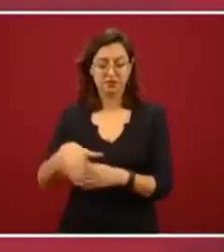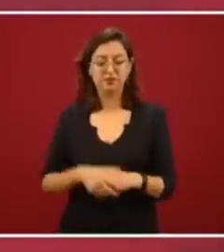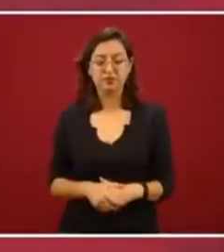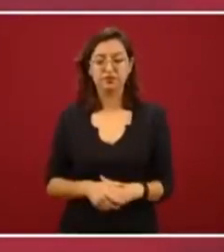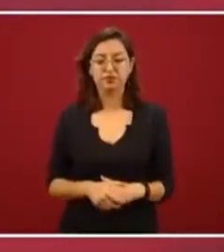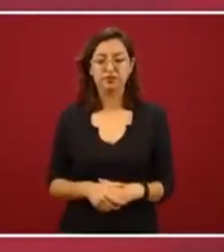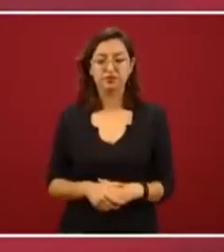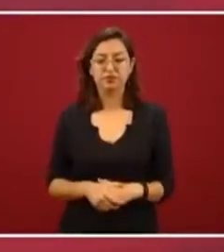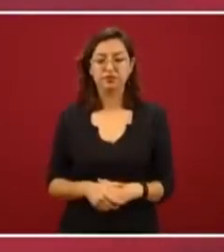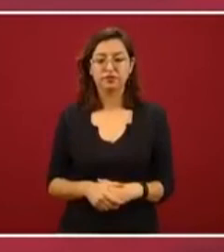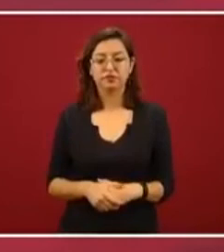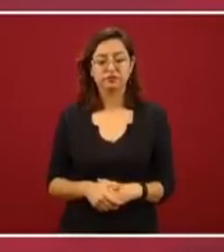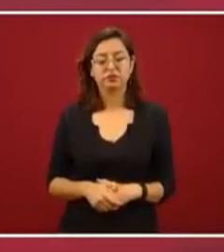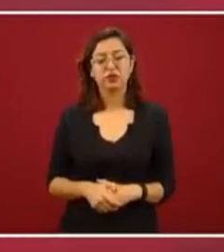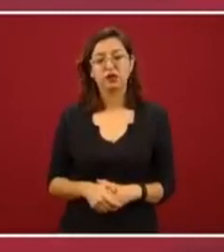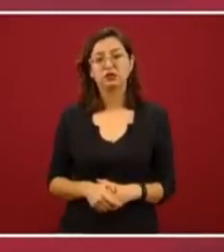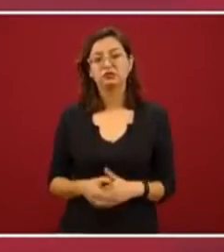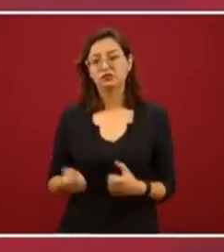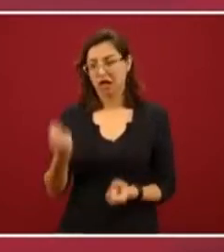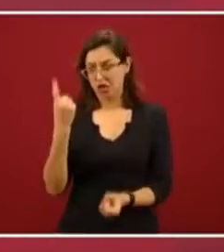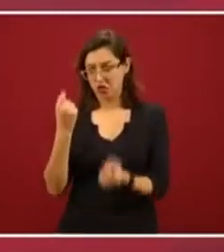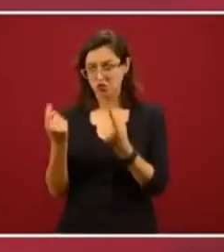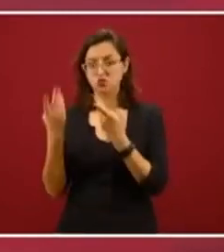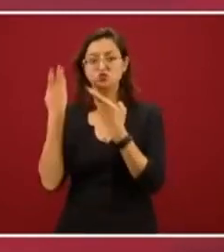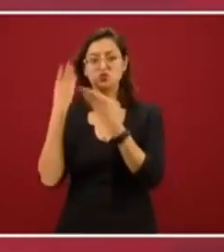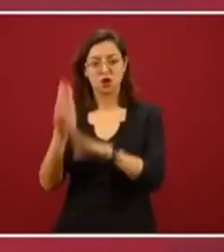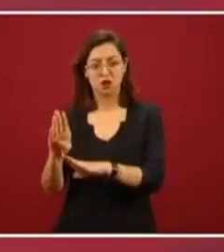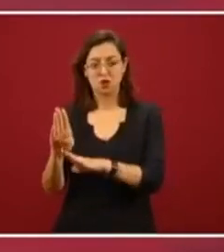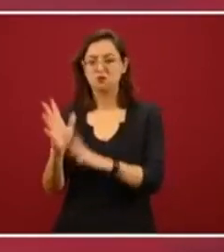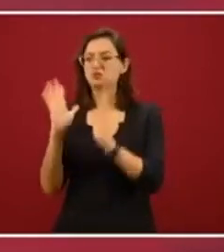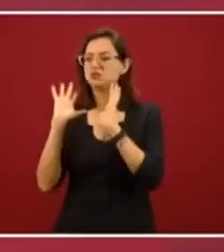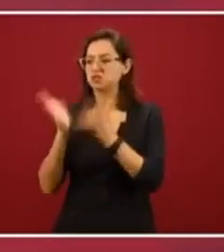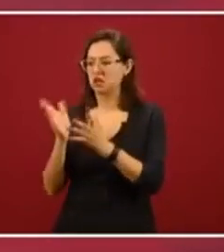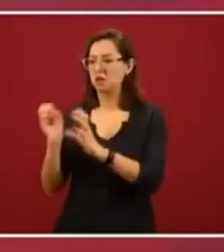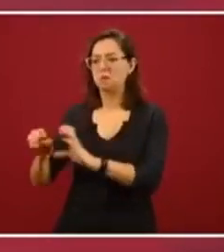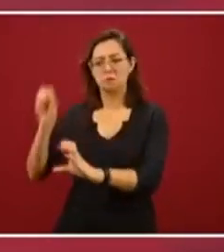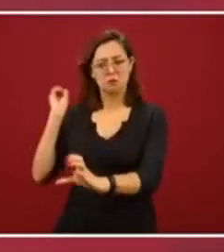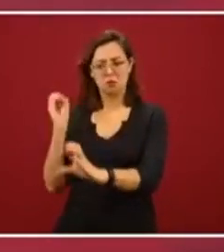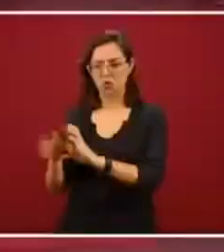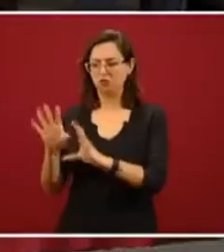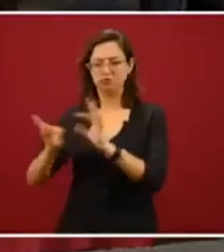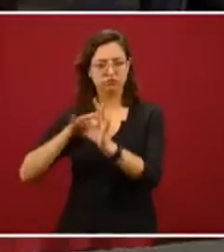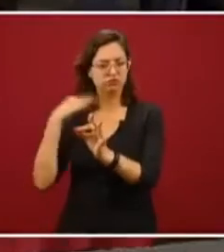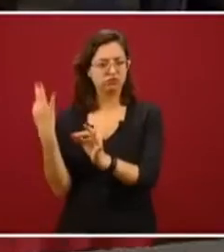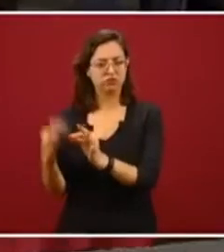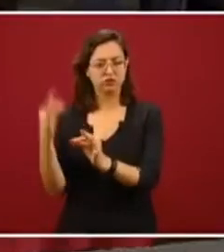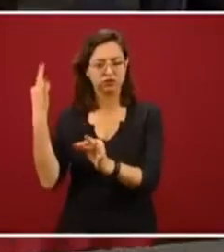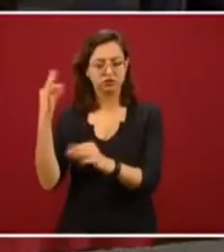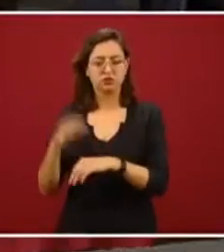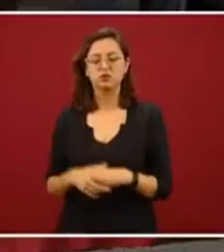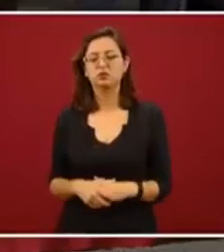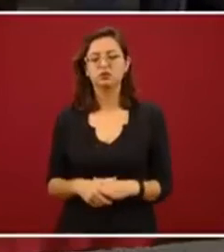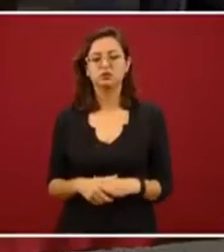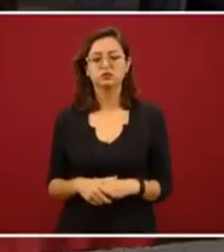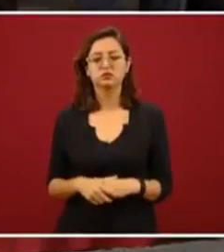Los que tienen su cuenta, ya desde ayer están los depósitos.